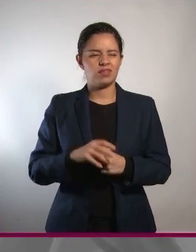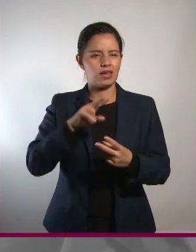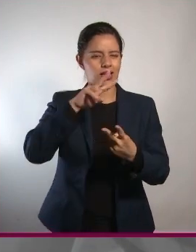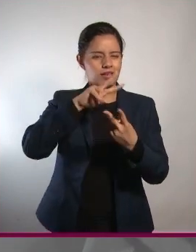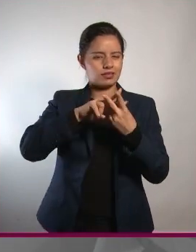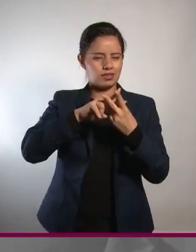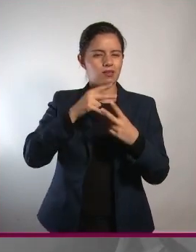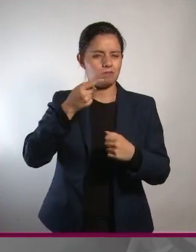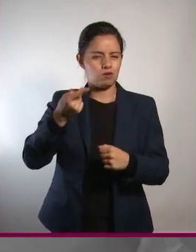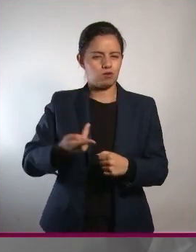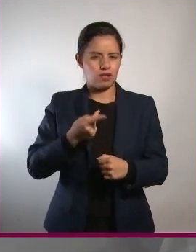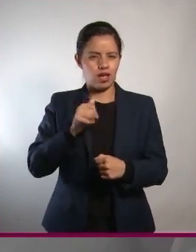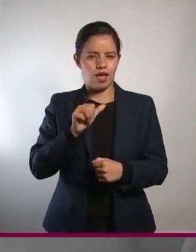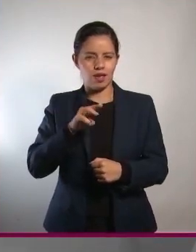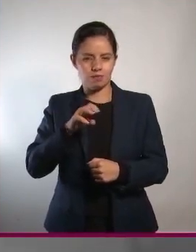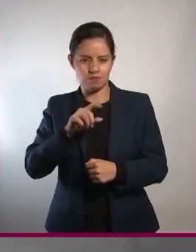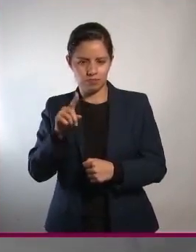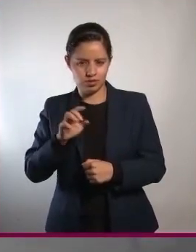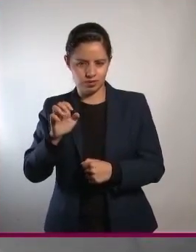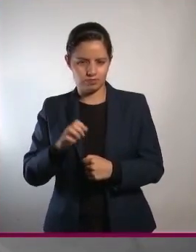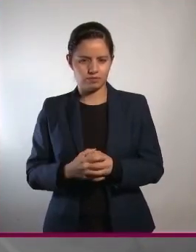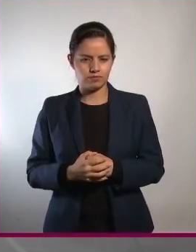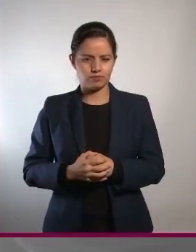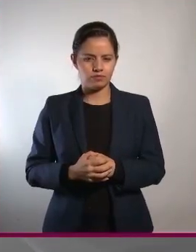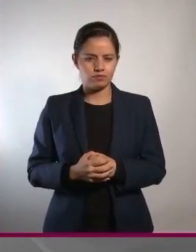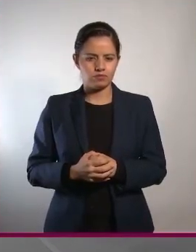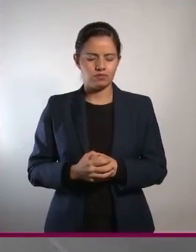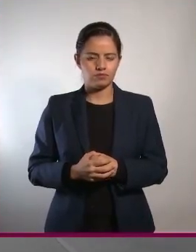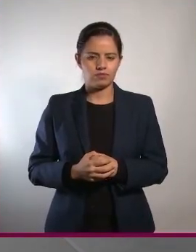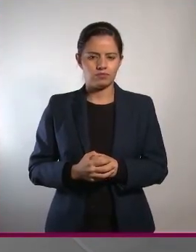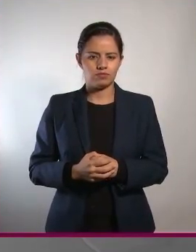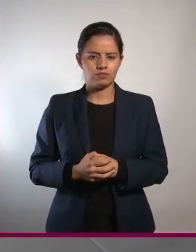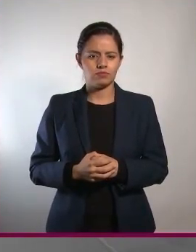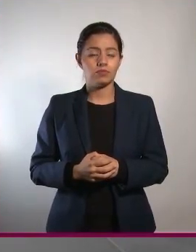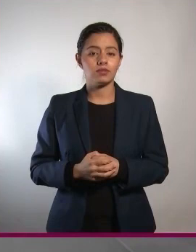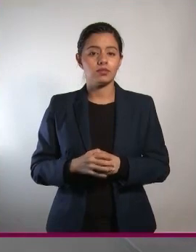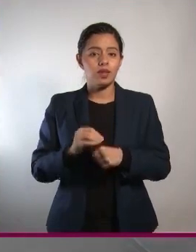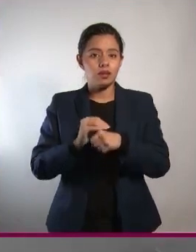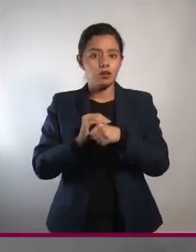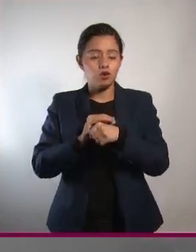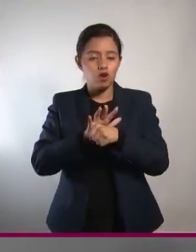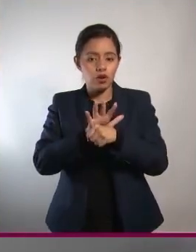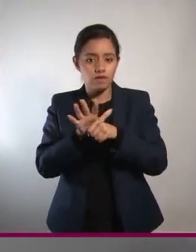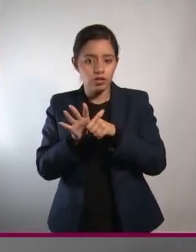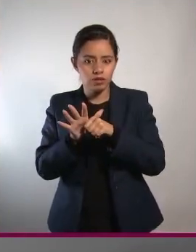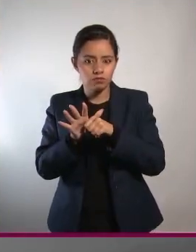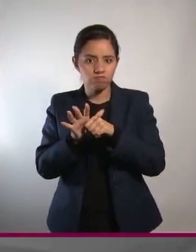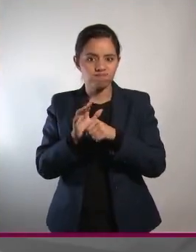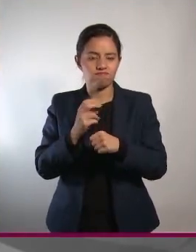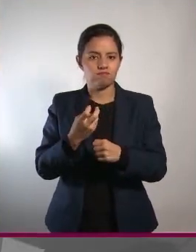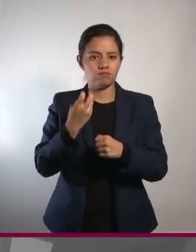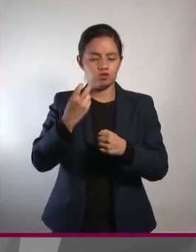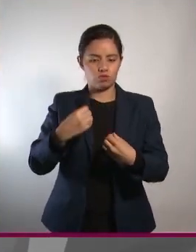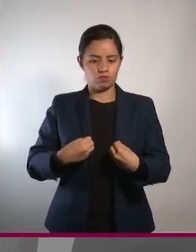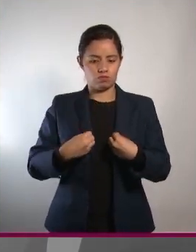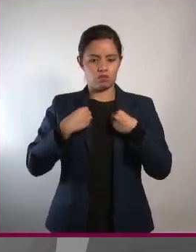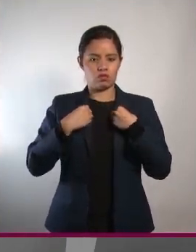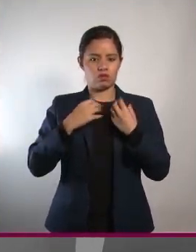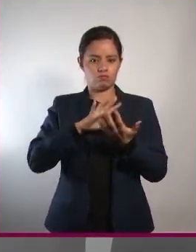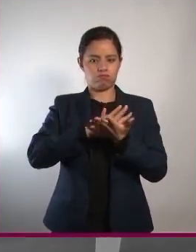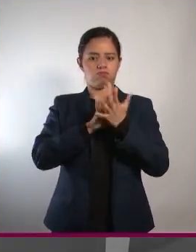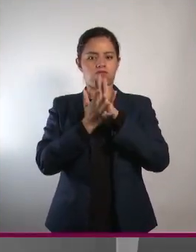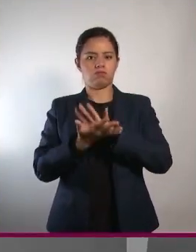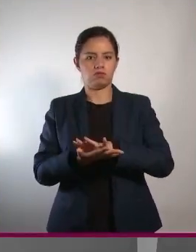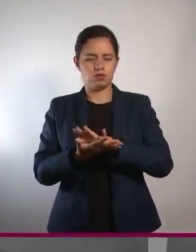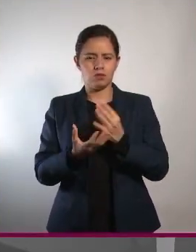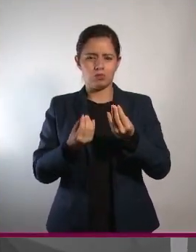#Pregunta a Mace. ¡Wow! El coronavirus dio un giro a nuestras vidas. Muchas